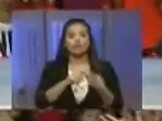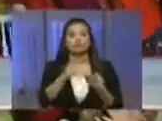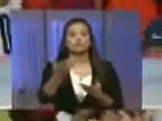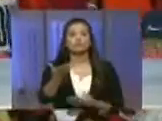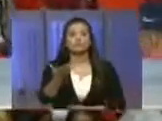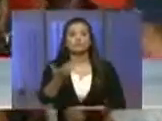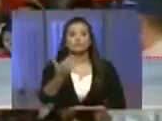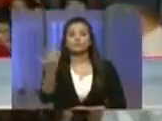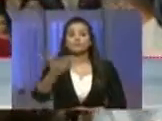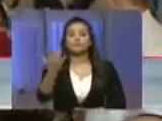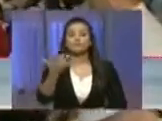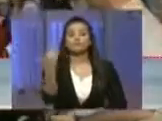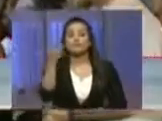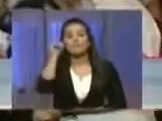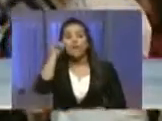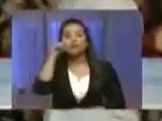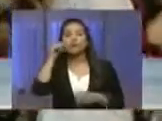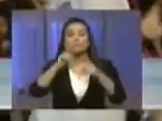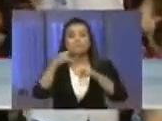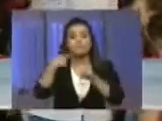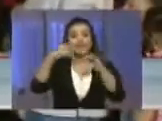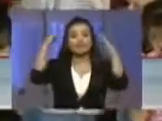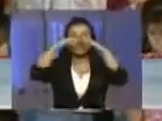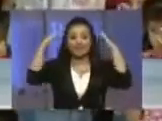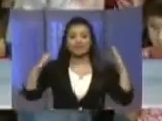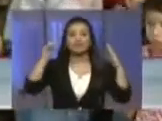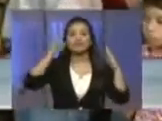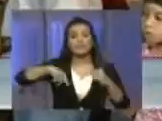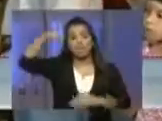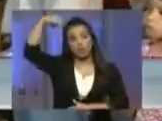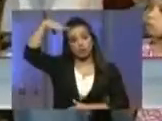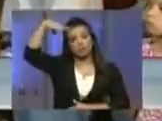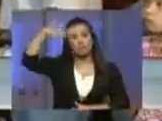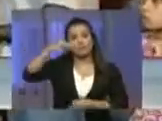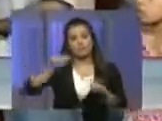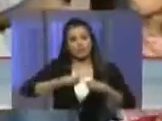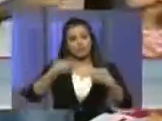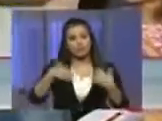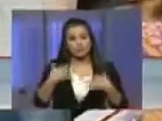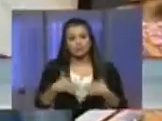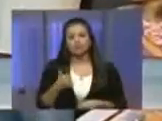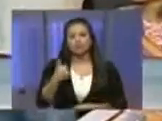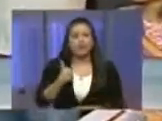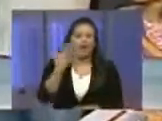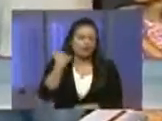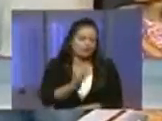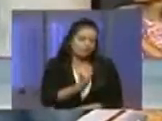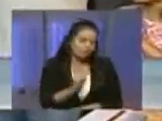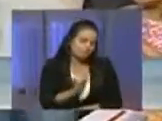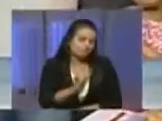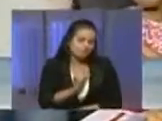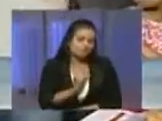este con techo y lámpara Este es un sueño hecho